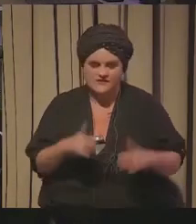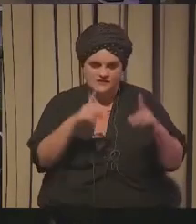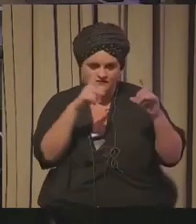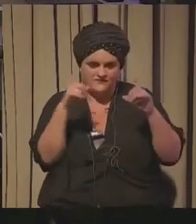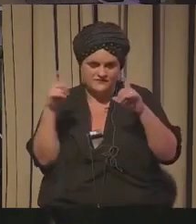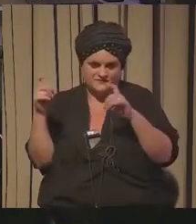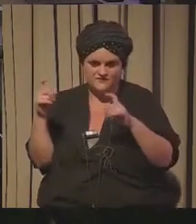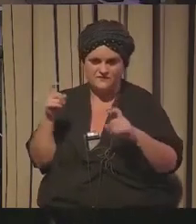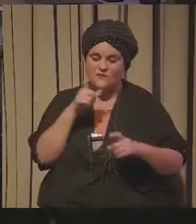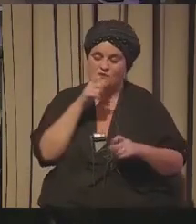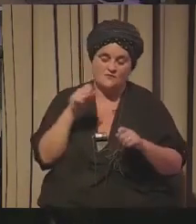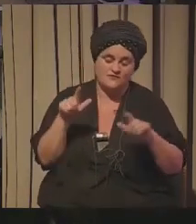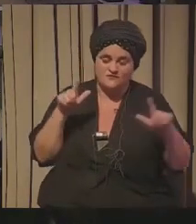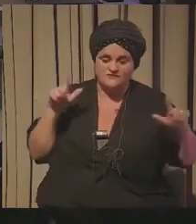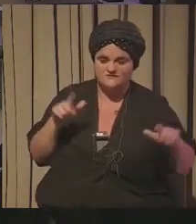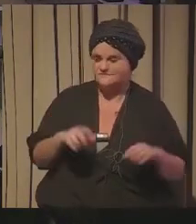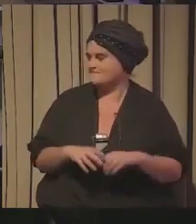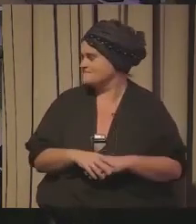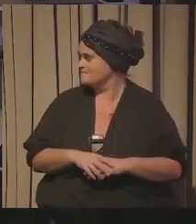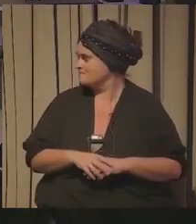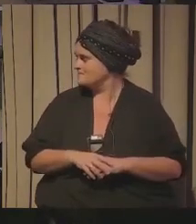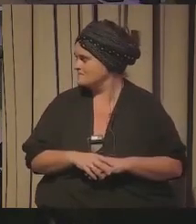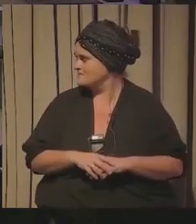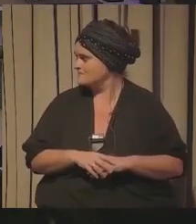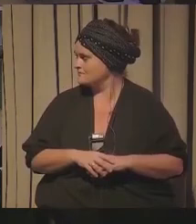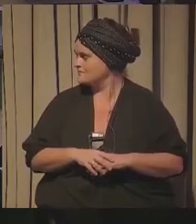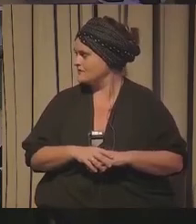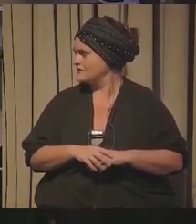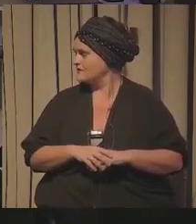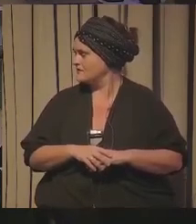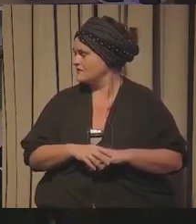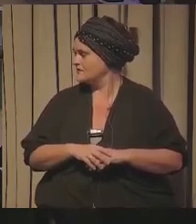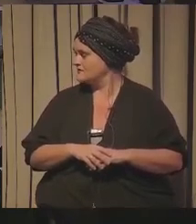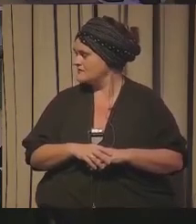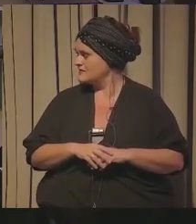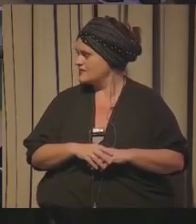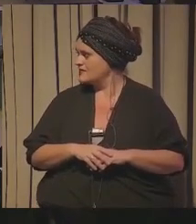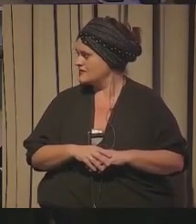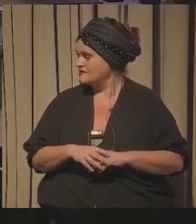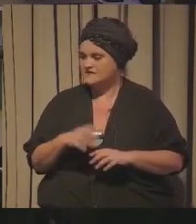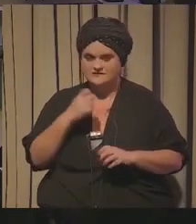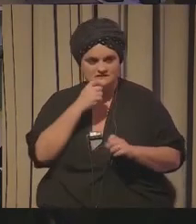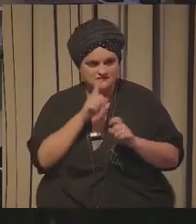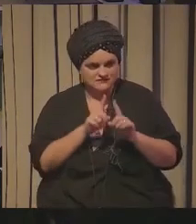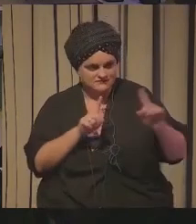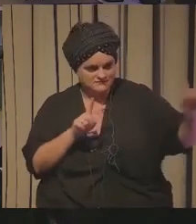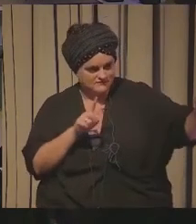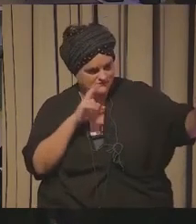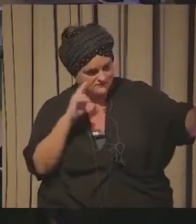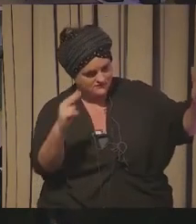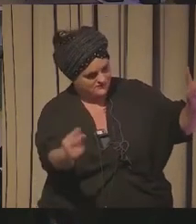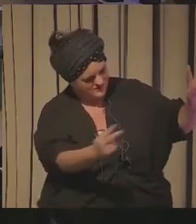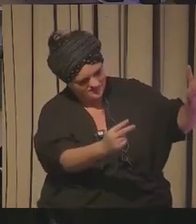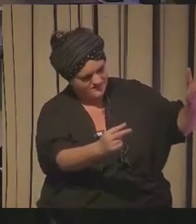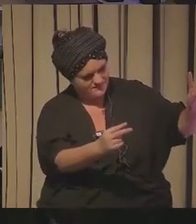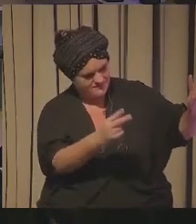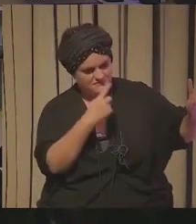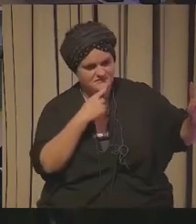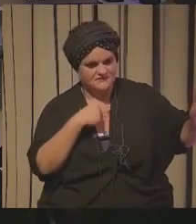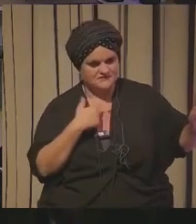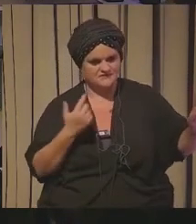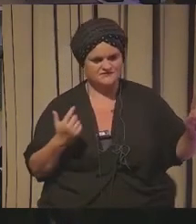sido el protagonista del día. Su fuerza y potencia, ¿verdad? Eso... Es que no, si te pones ahí no se te ve. Mejor. Me han dicho mejor. que